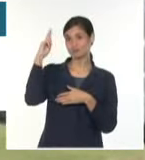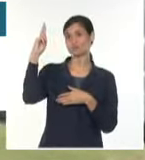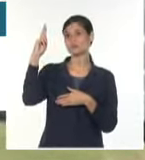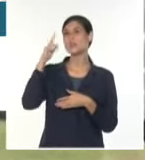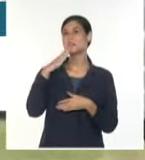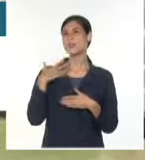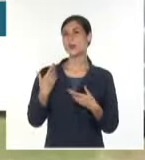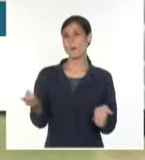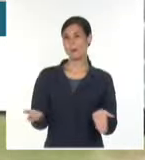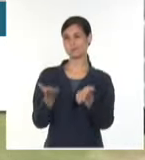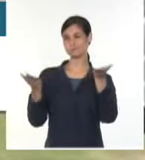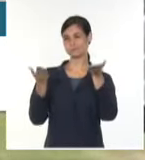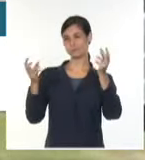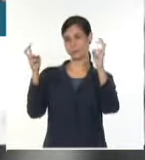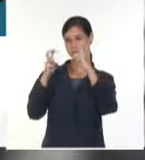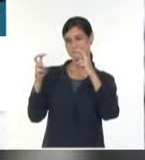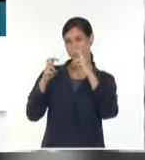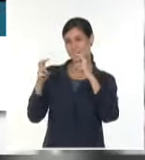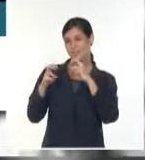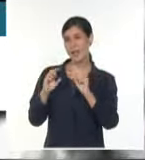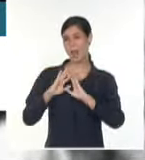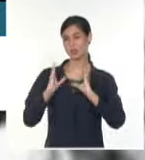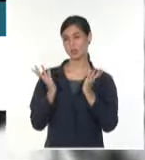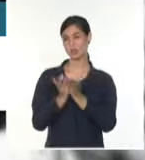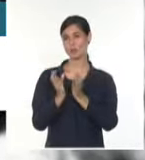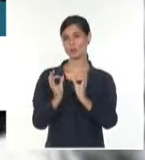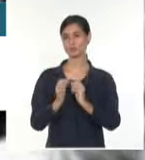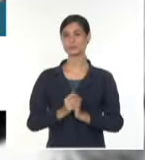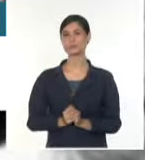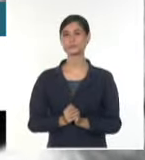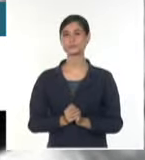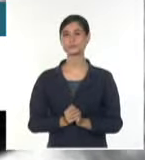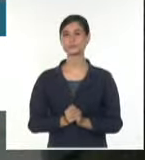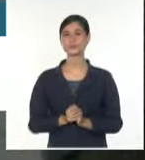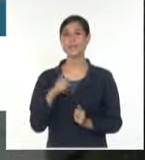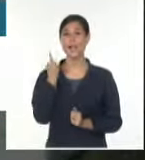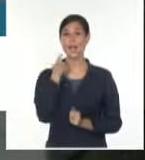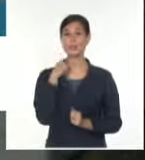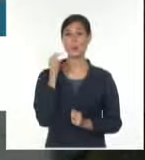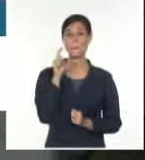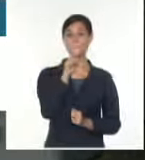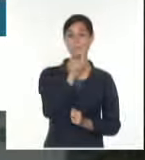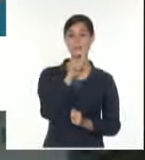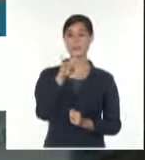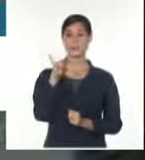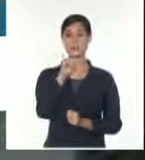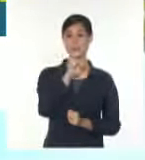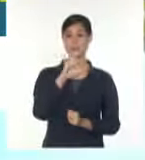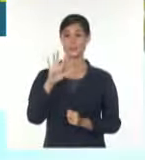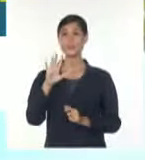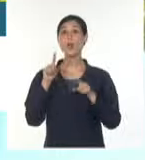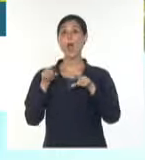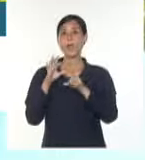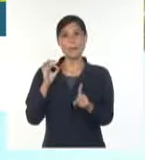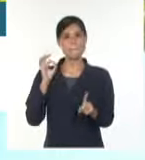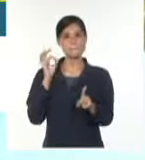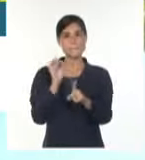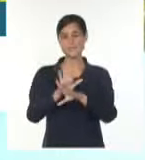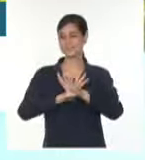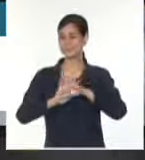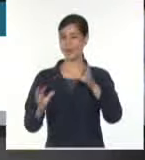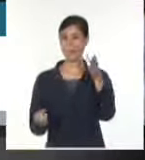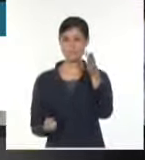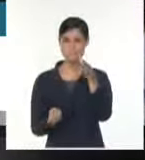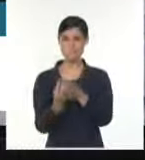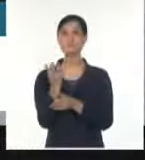la naciente revolución. Corría el año 1965. A partir de entonces, y con su rol